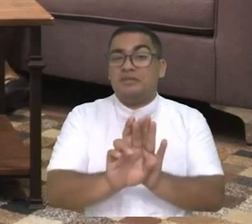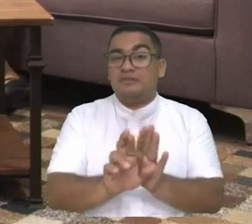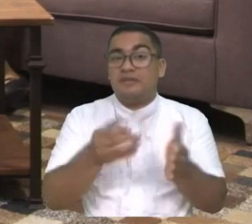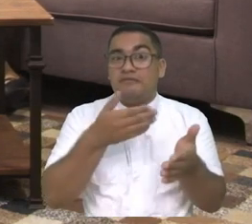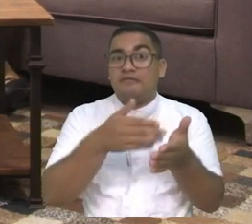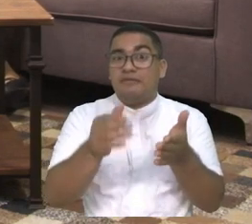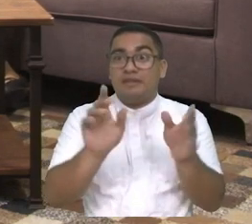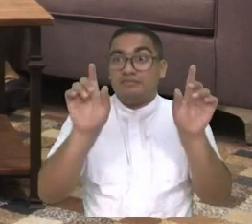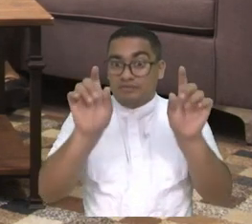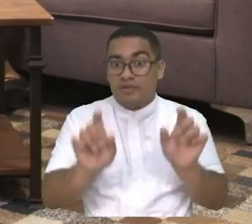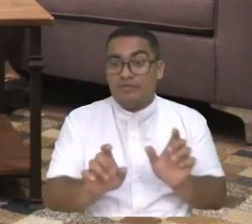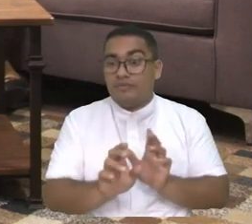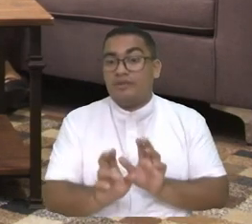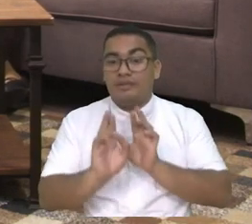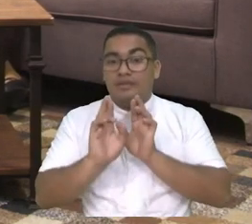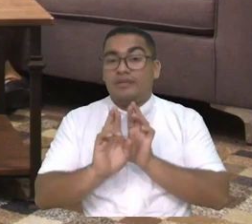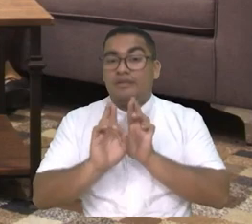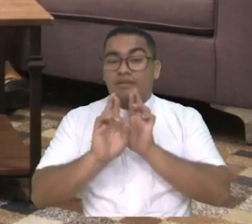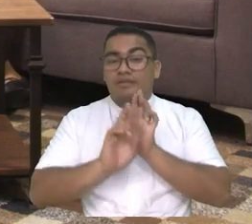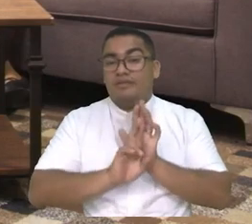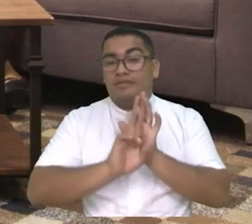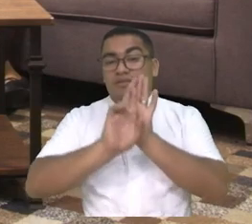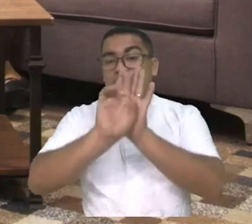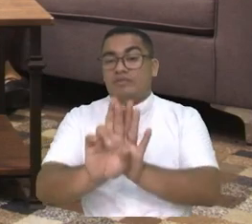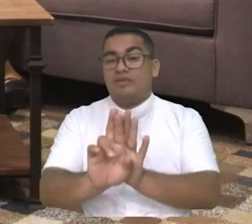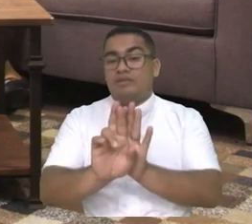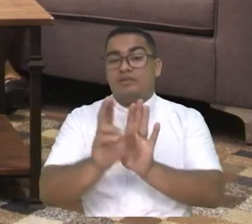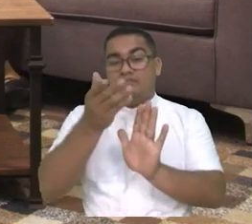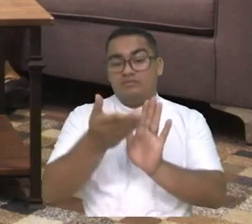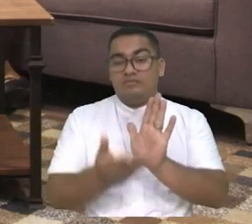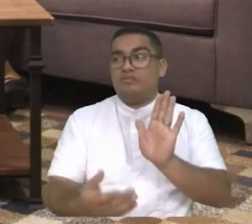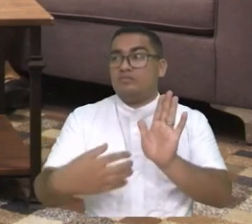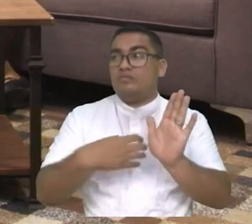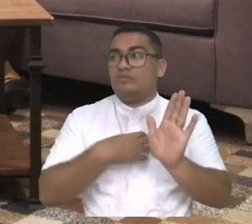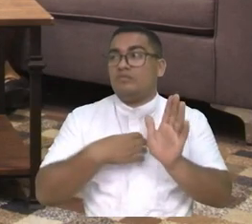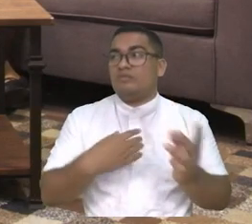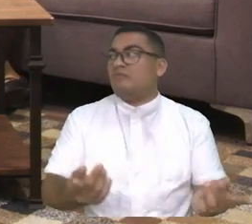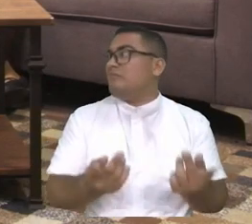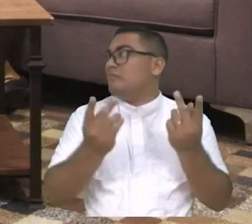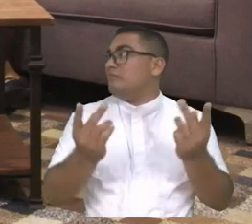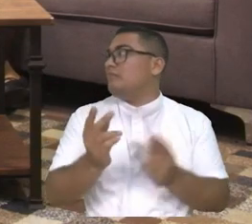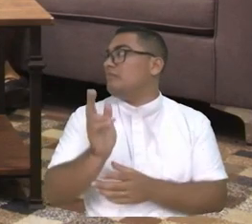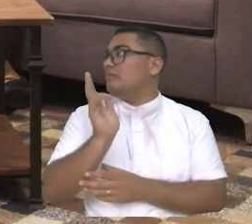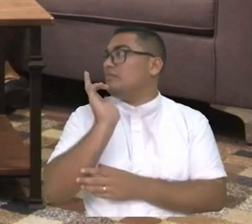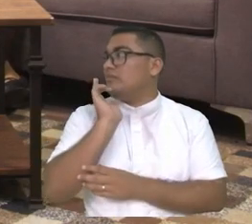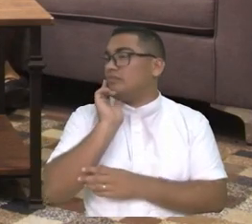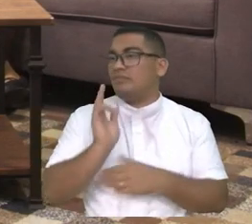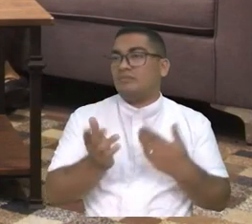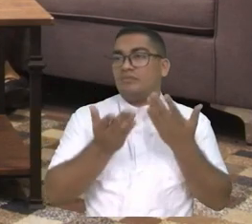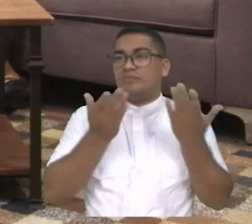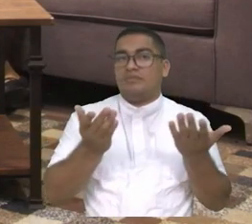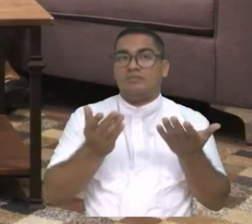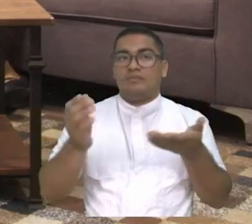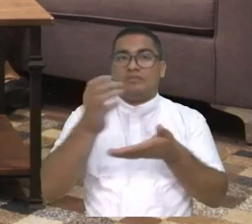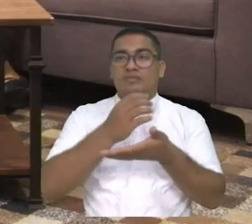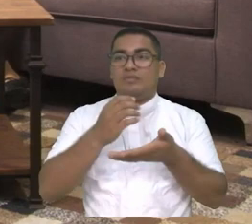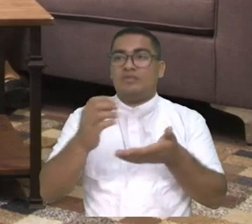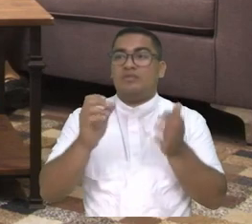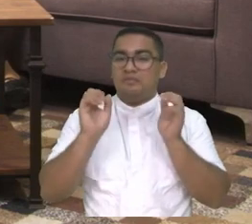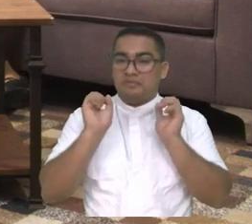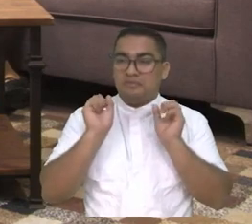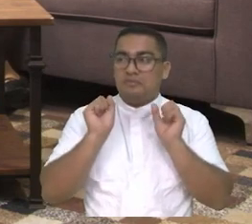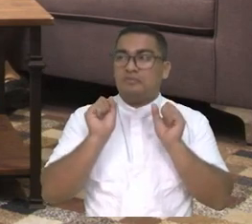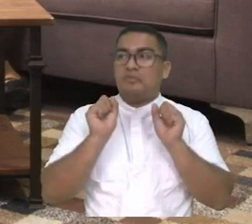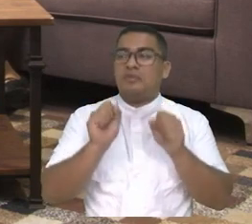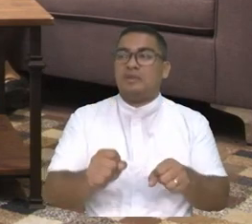sencillas preguntas, toda la obra maravillosa de Rubén Darío para que los colegios tengan